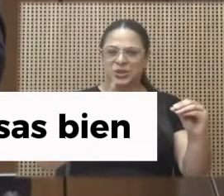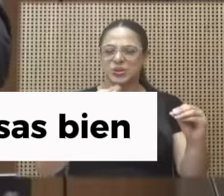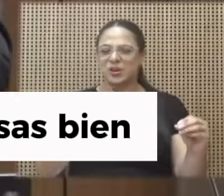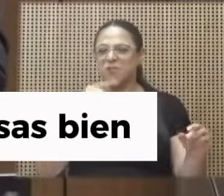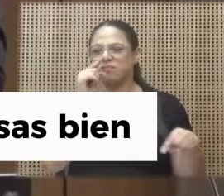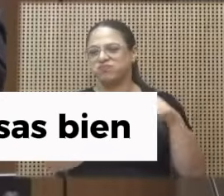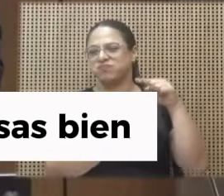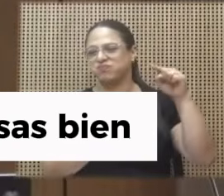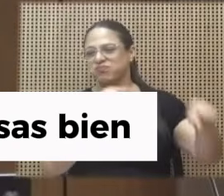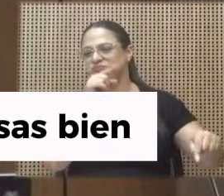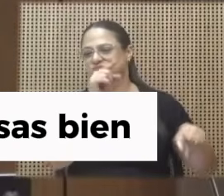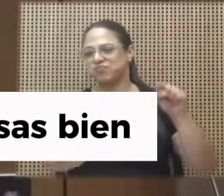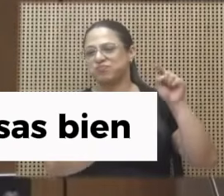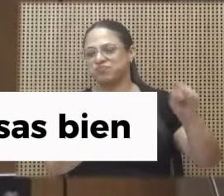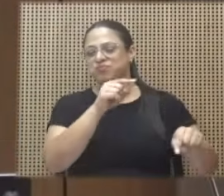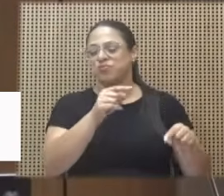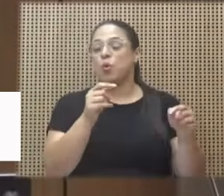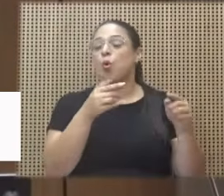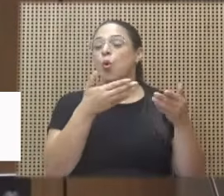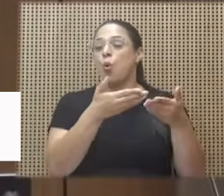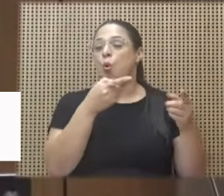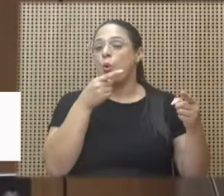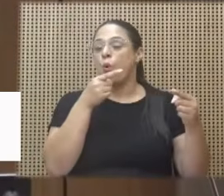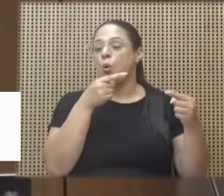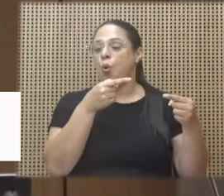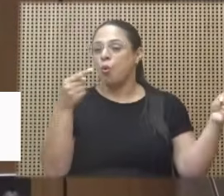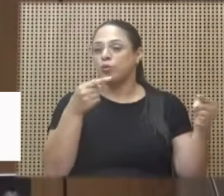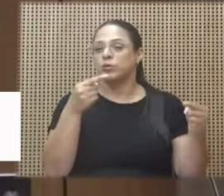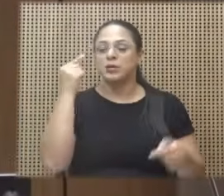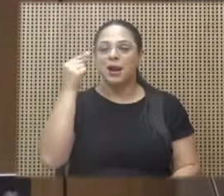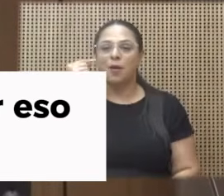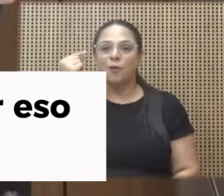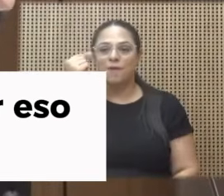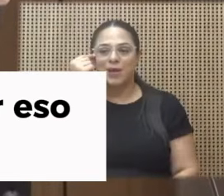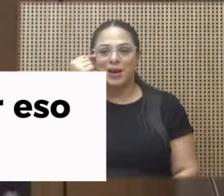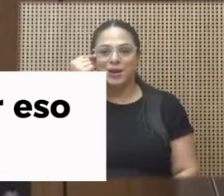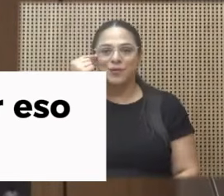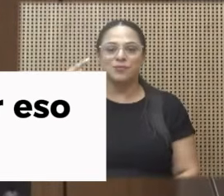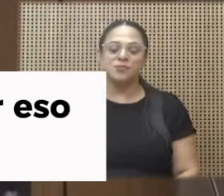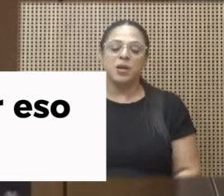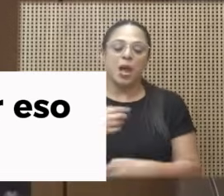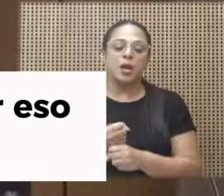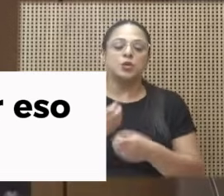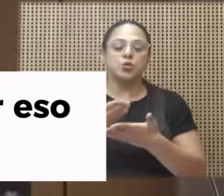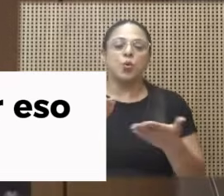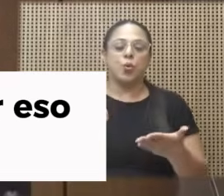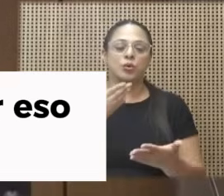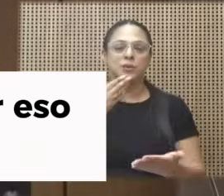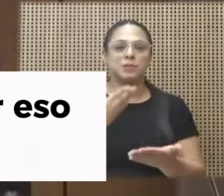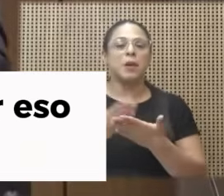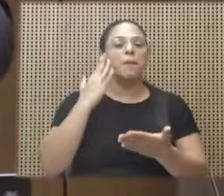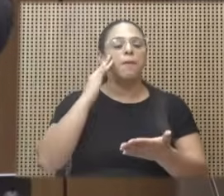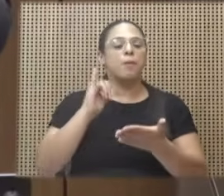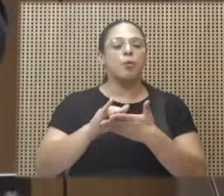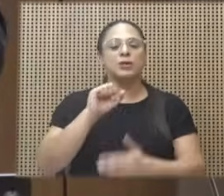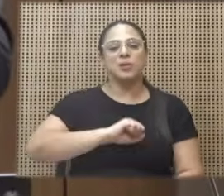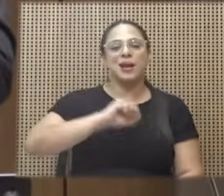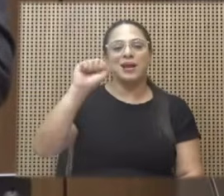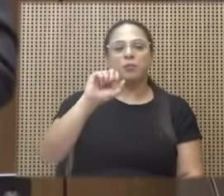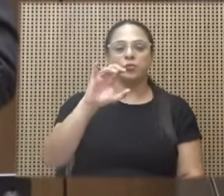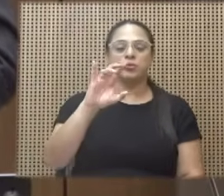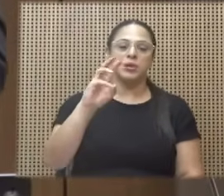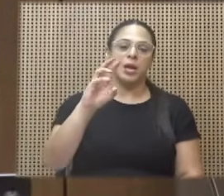perverso contra un gobierno que ha hecho las cosas bien, y por eso este pueblo lo premia. Y por eso ganamos 6 provincias y por eso ganamos